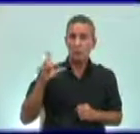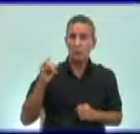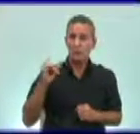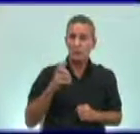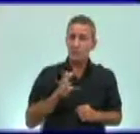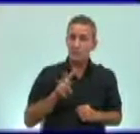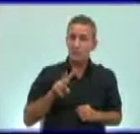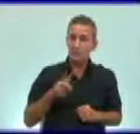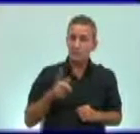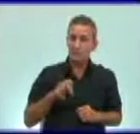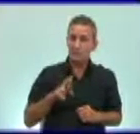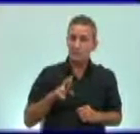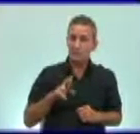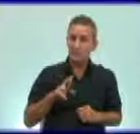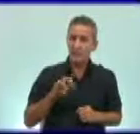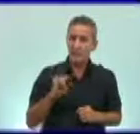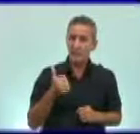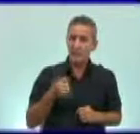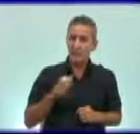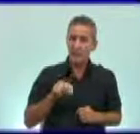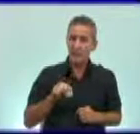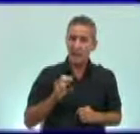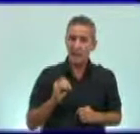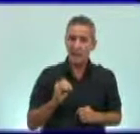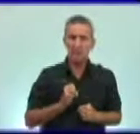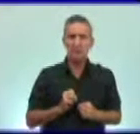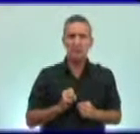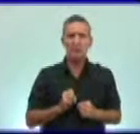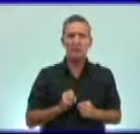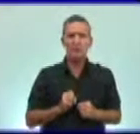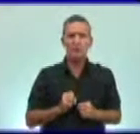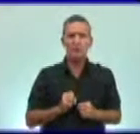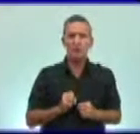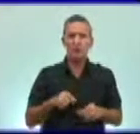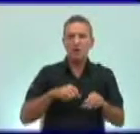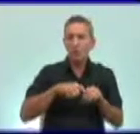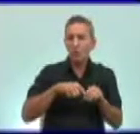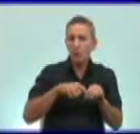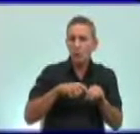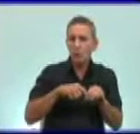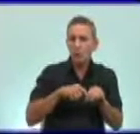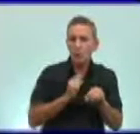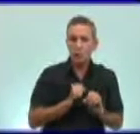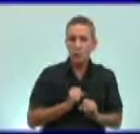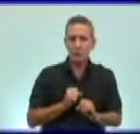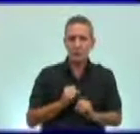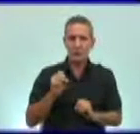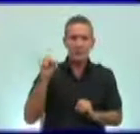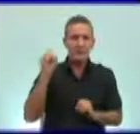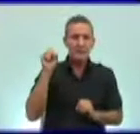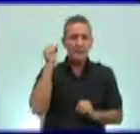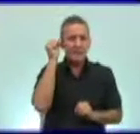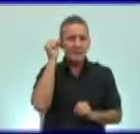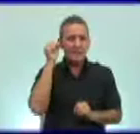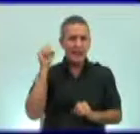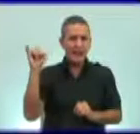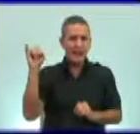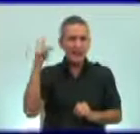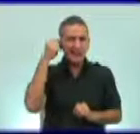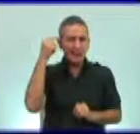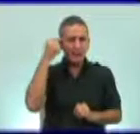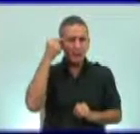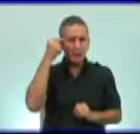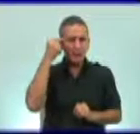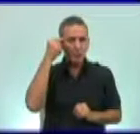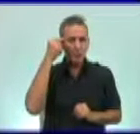Cubana y esa es la esencia. Lo bolivariano es un núcleo de la ideología de la Revolución Cubana que sostiene